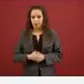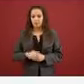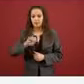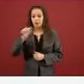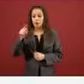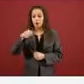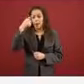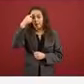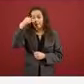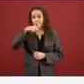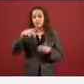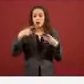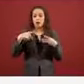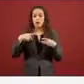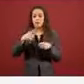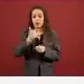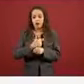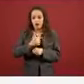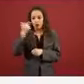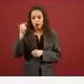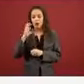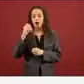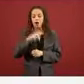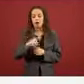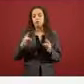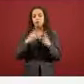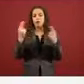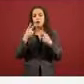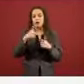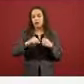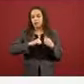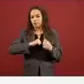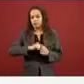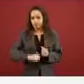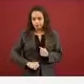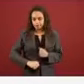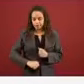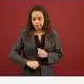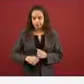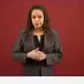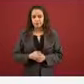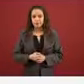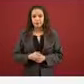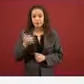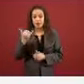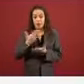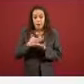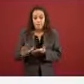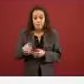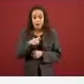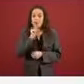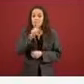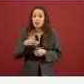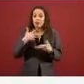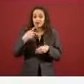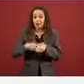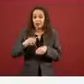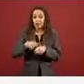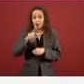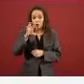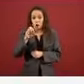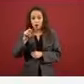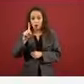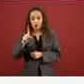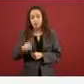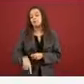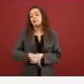quirúrgicos y de observación, por aquello de que llegara algún paciente que tuviera necesidad de ser operado y aparte tuviera COVID. Un tercer cubículo